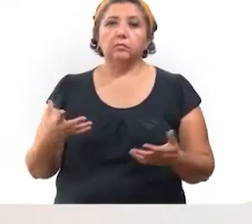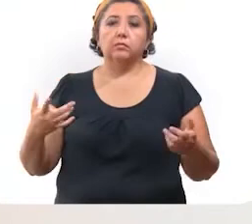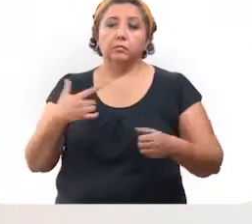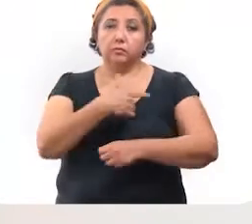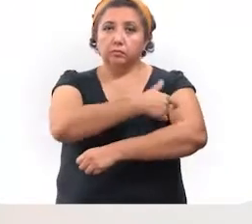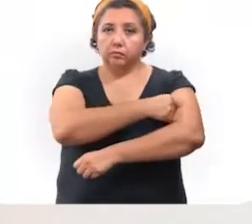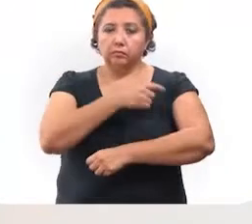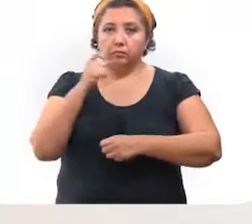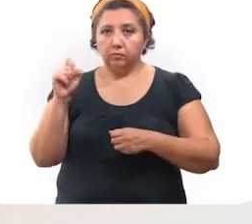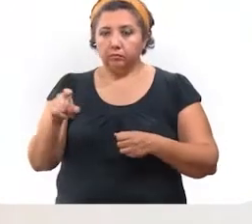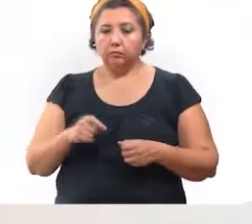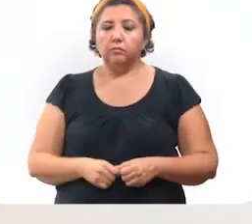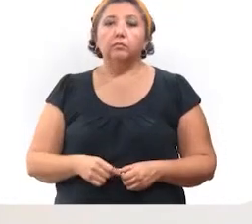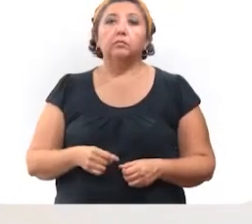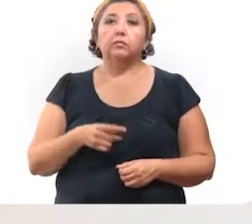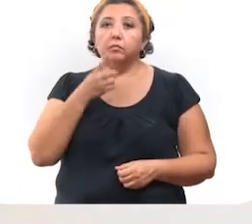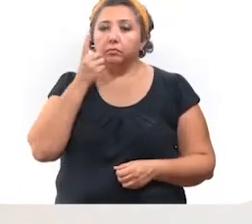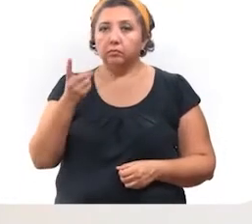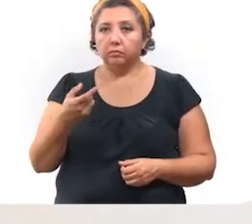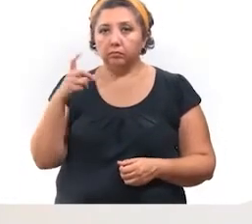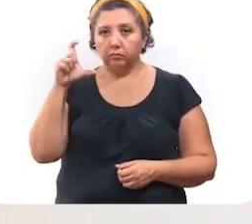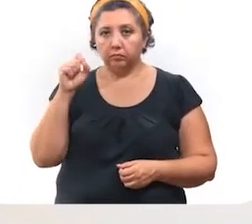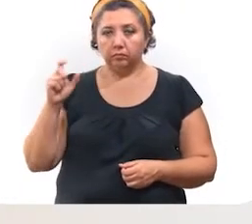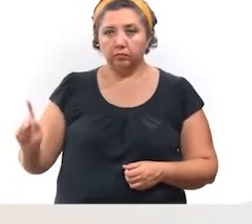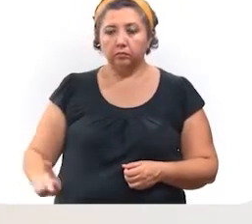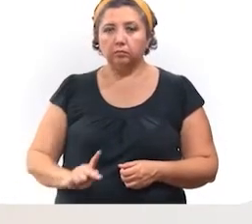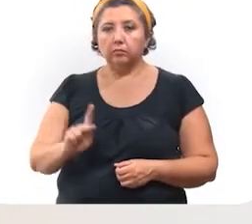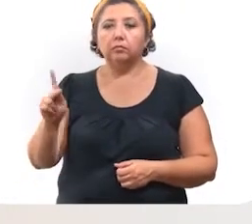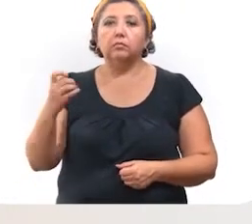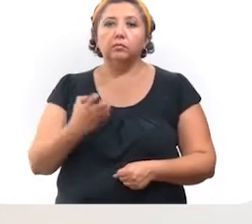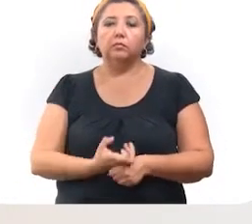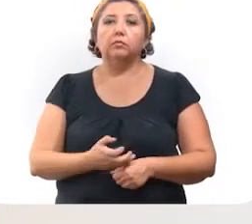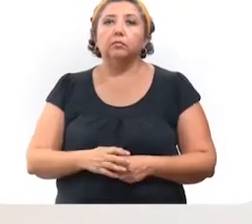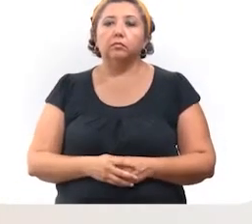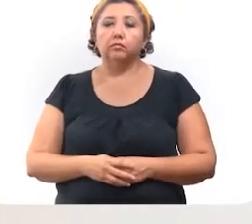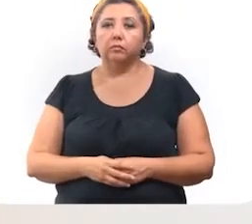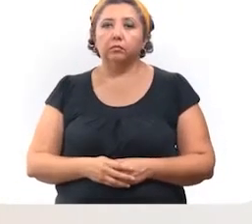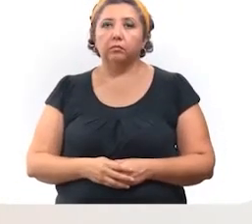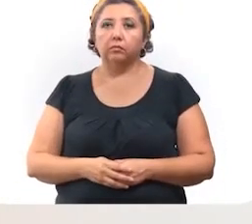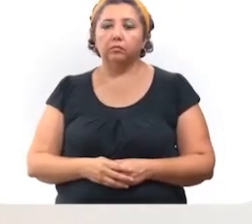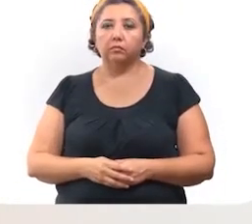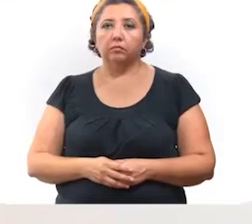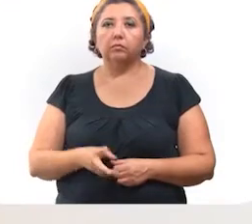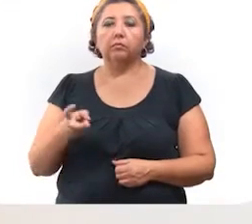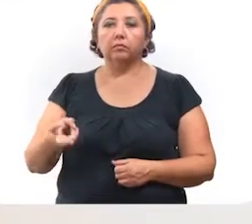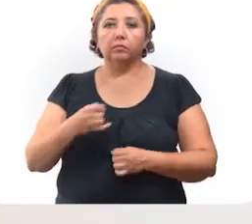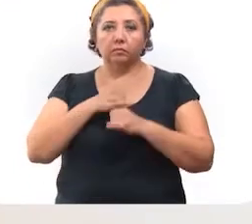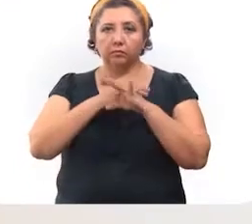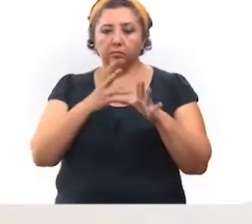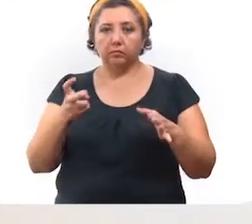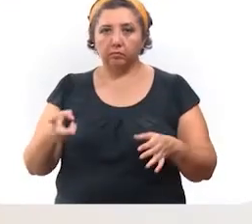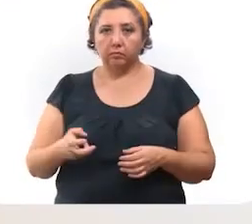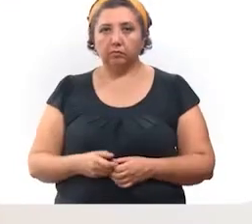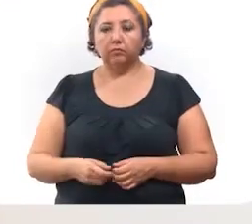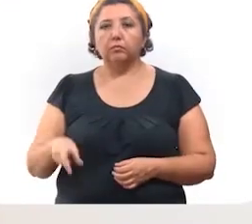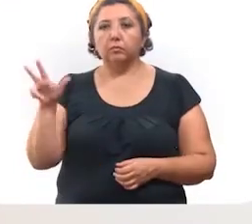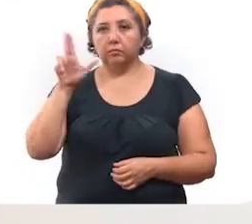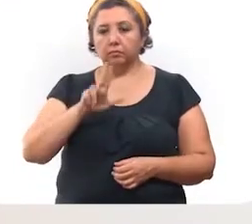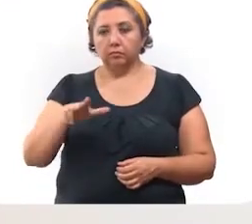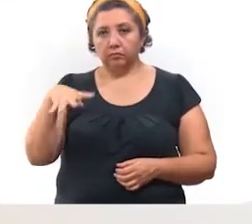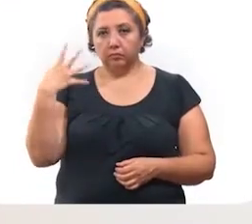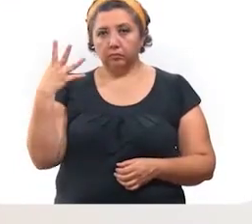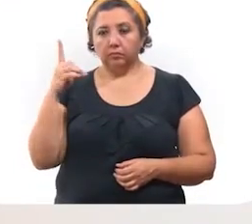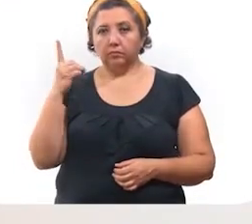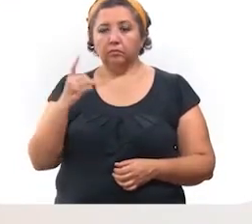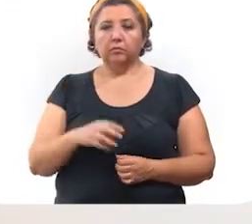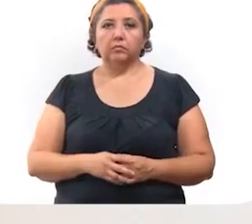se vacunará el mismo sector de la población de 20 municipios del interior del estado. Este es el parte médico de este martes